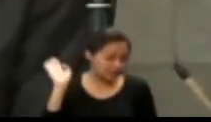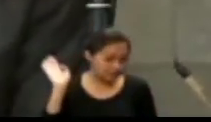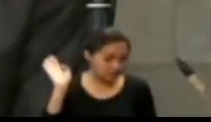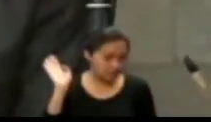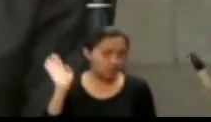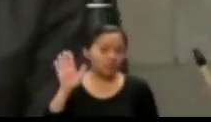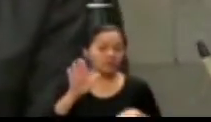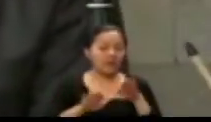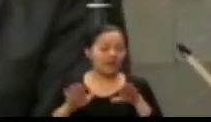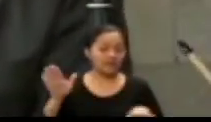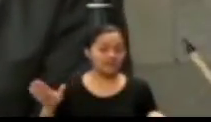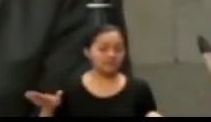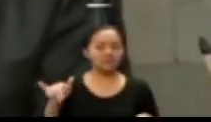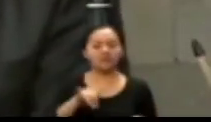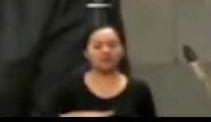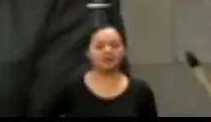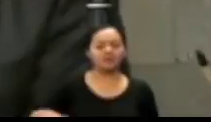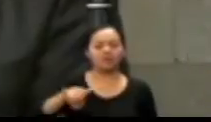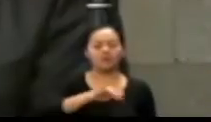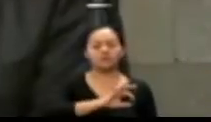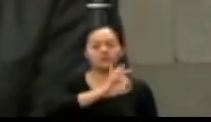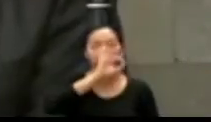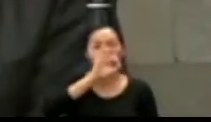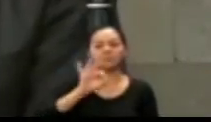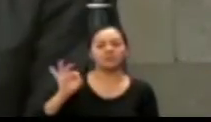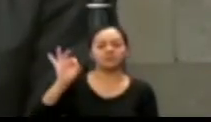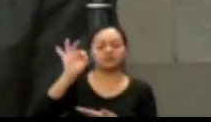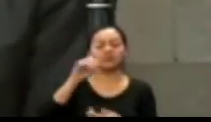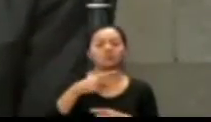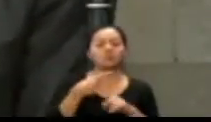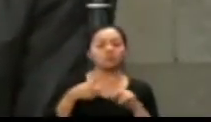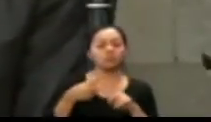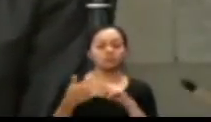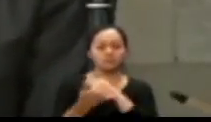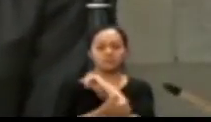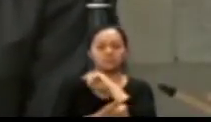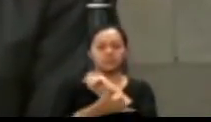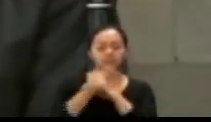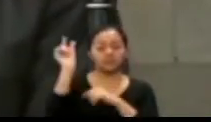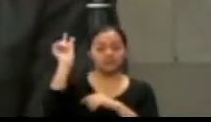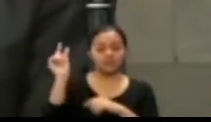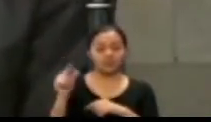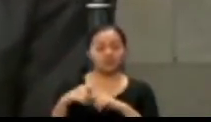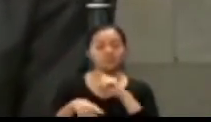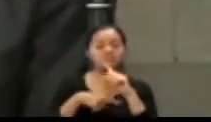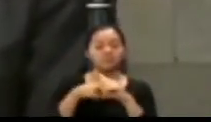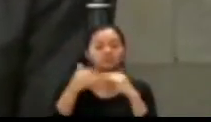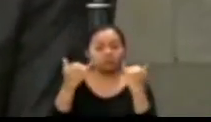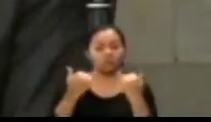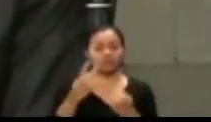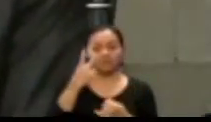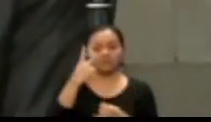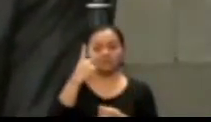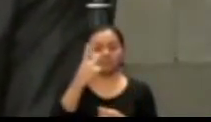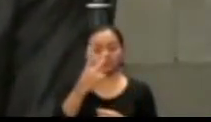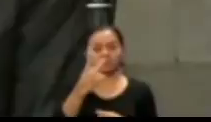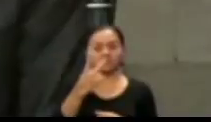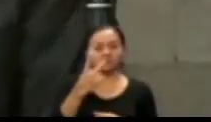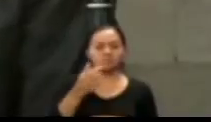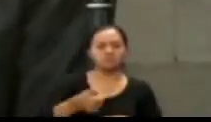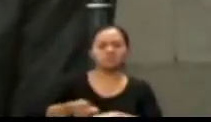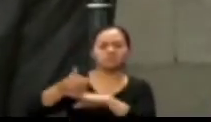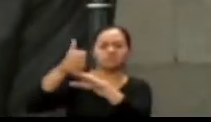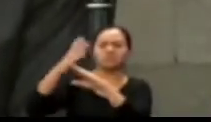las democracias representativas que todavía estamos viviendo en varios países, también en Italia, como hoy miramos a la monarquía absoluta, como algo